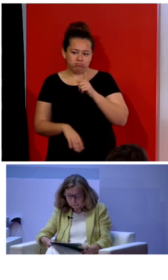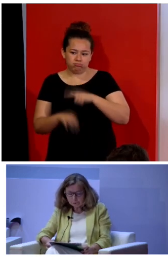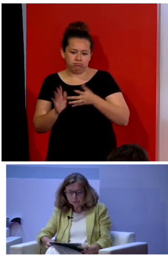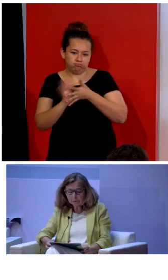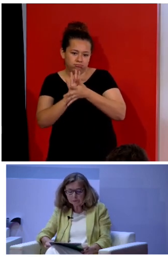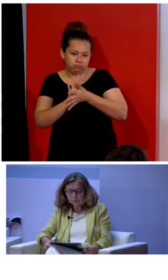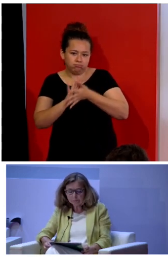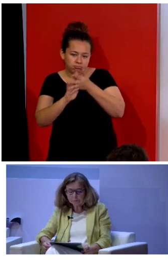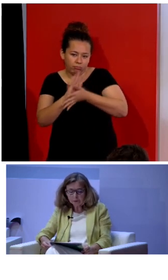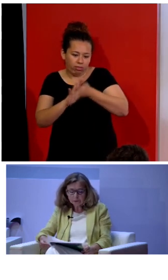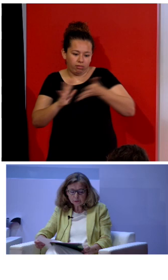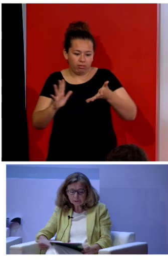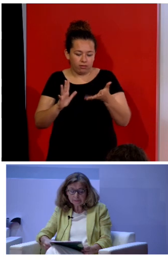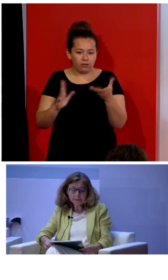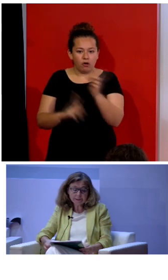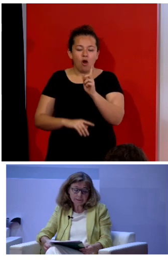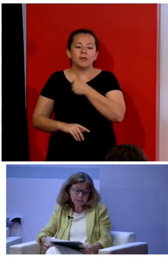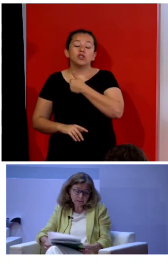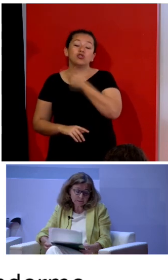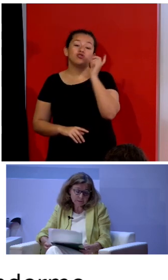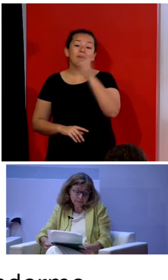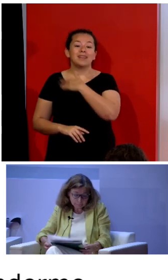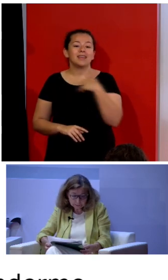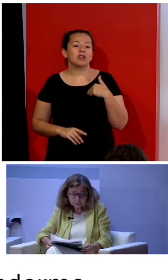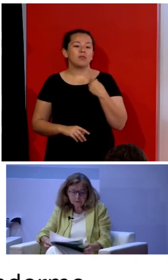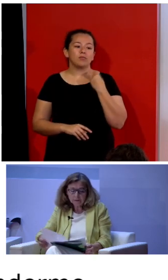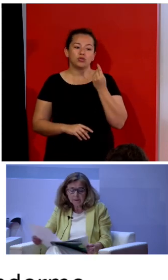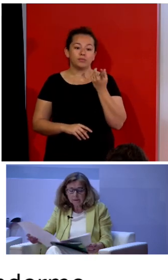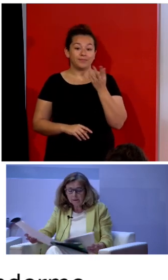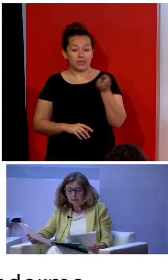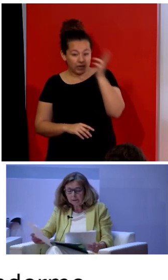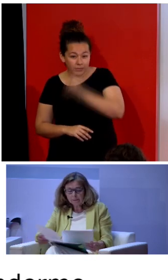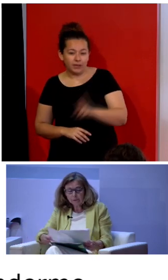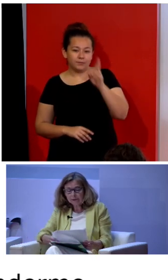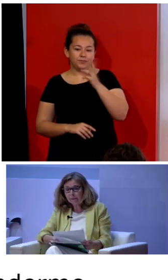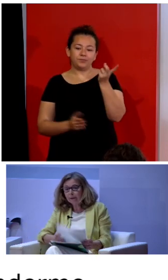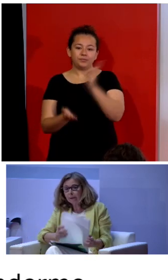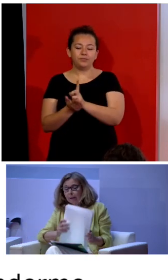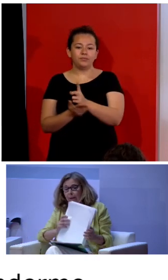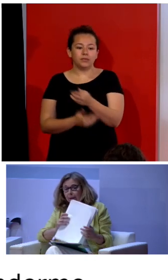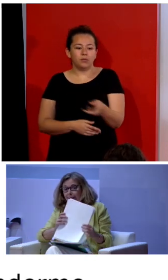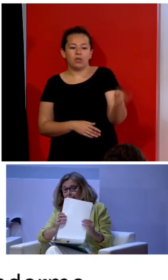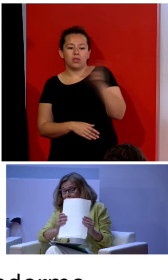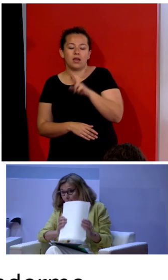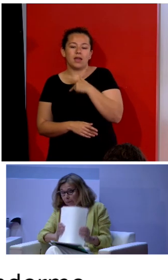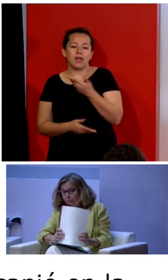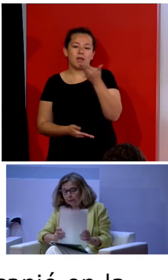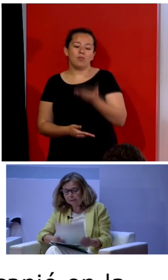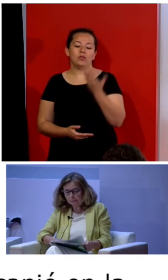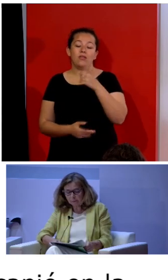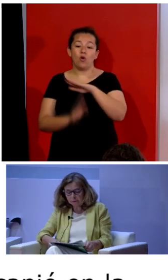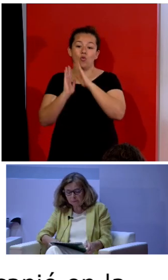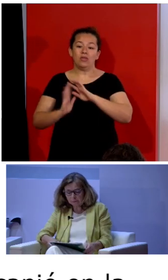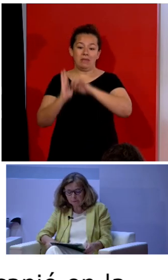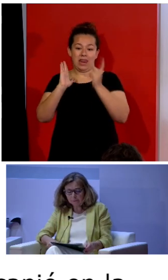extenderme mucho, yo solamente querría hacer hincapié en la importancia de esta última ley